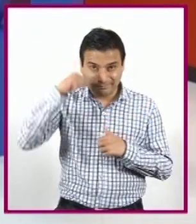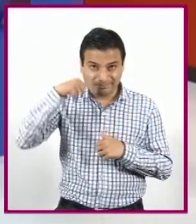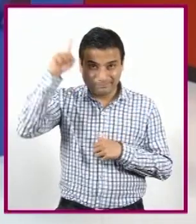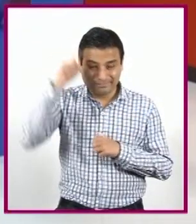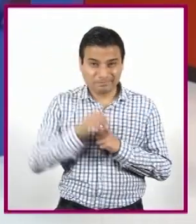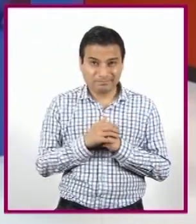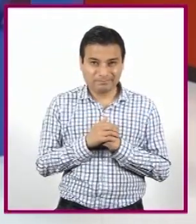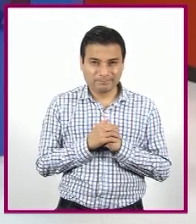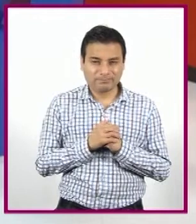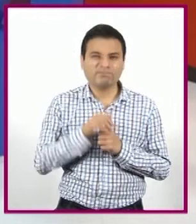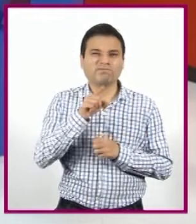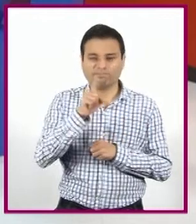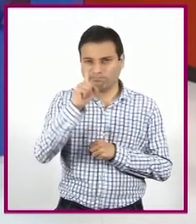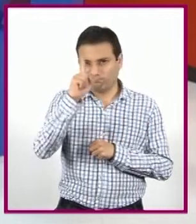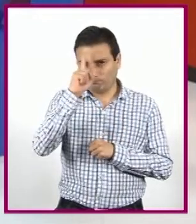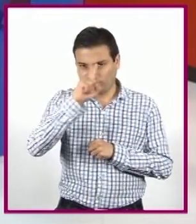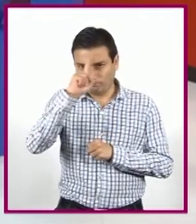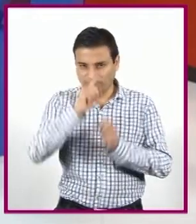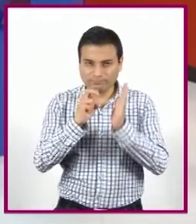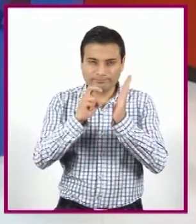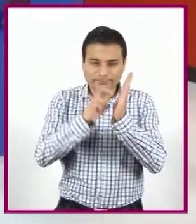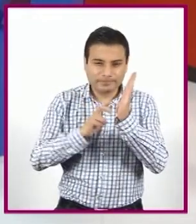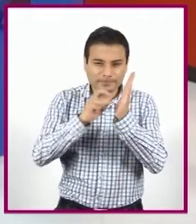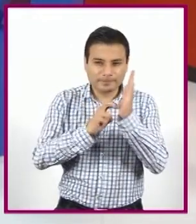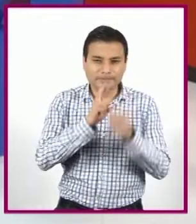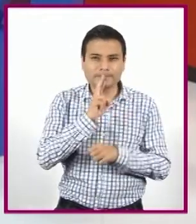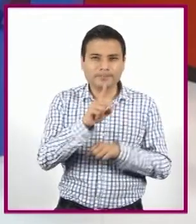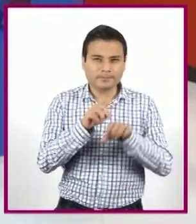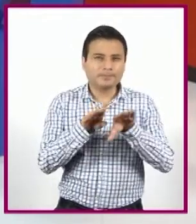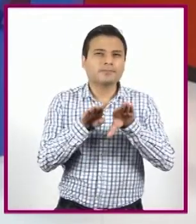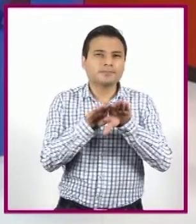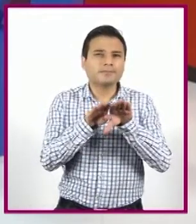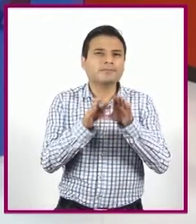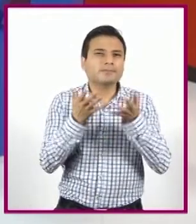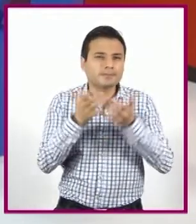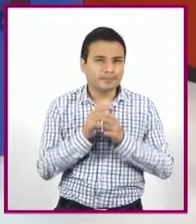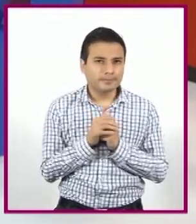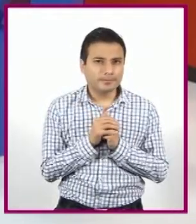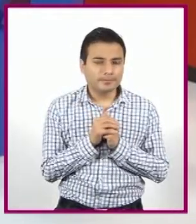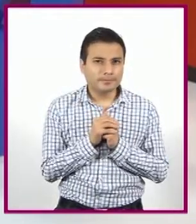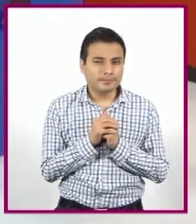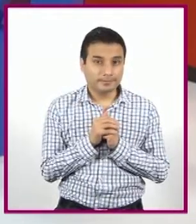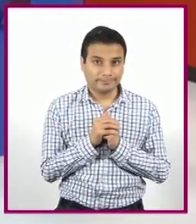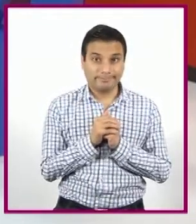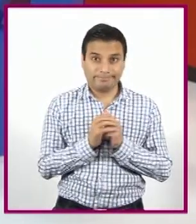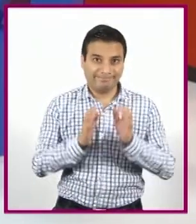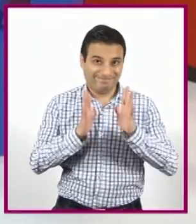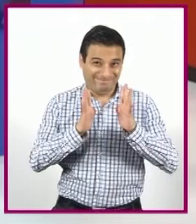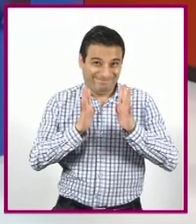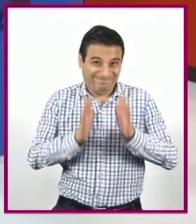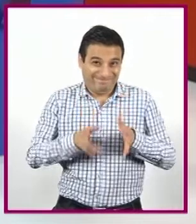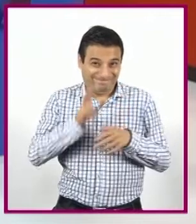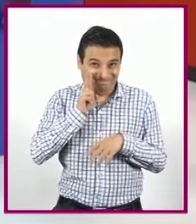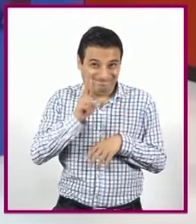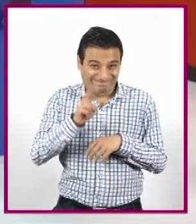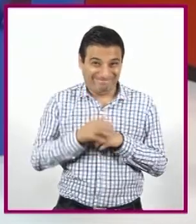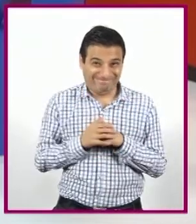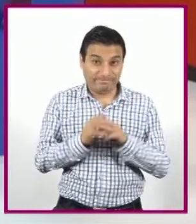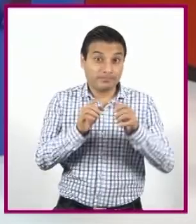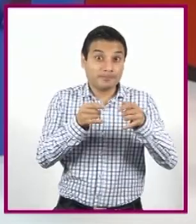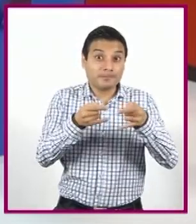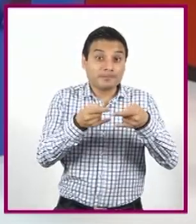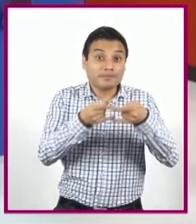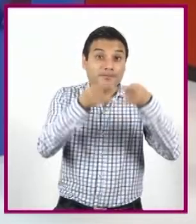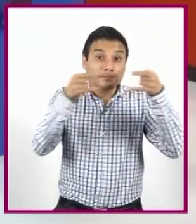¿Qué recomendarían para que el texto se entienda mejor? Como se pudieron dar cuenta, el cuento no